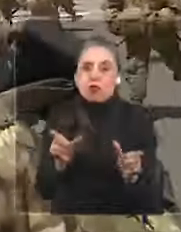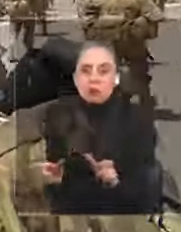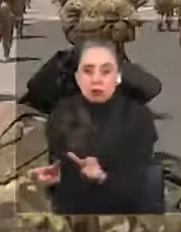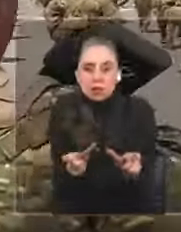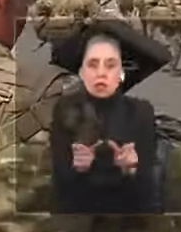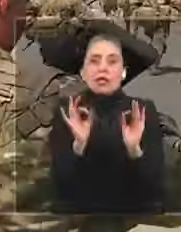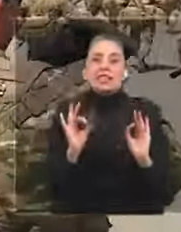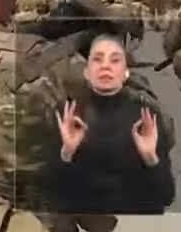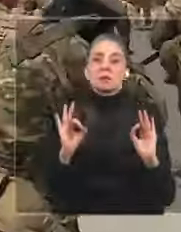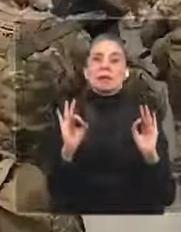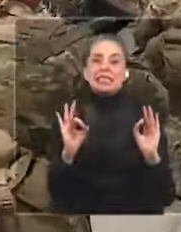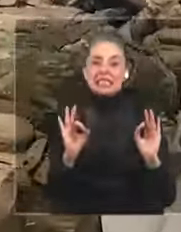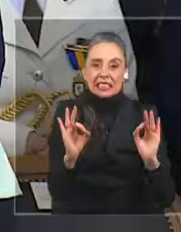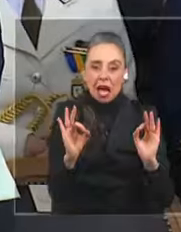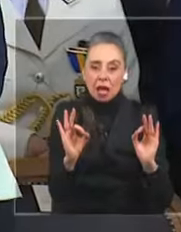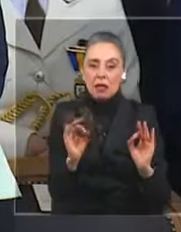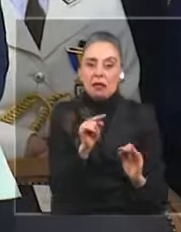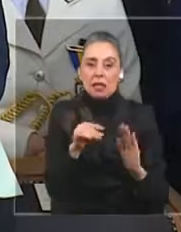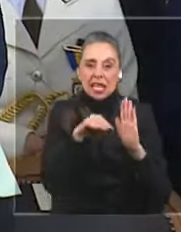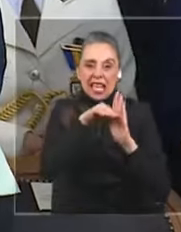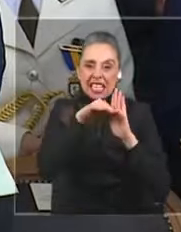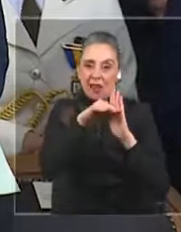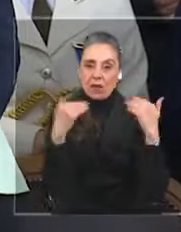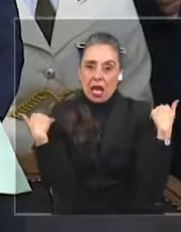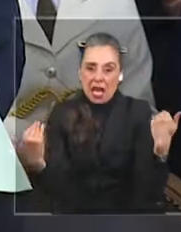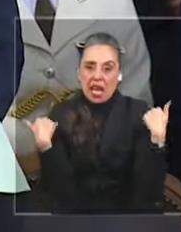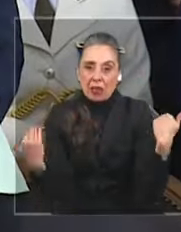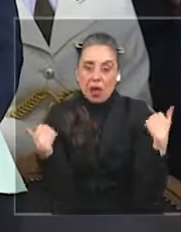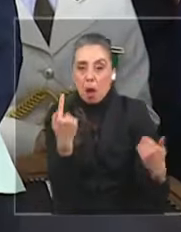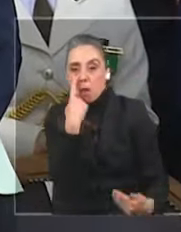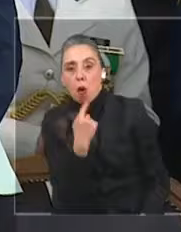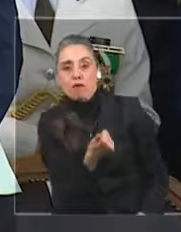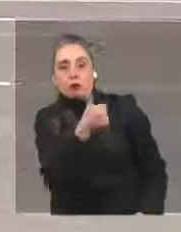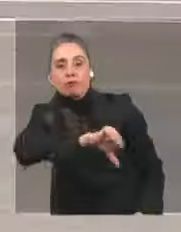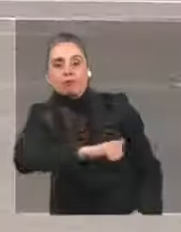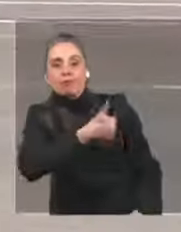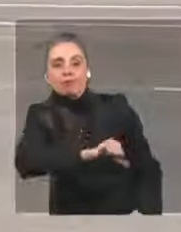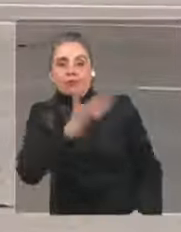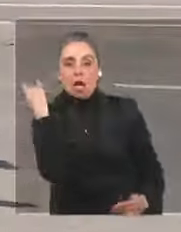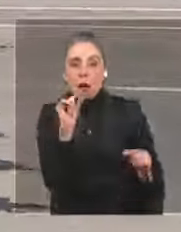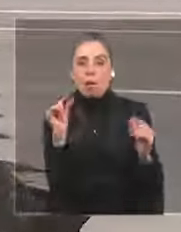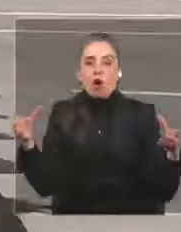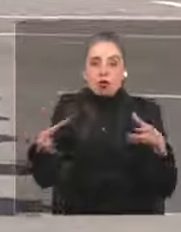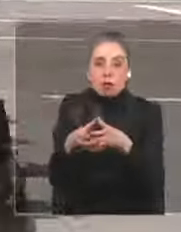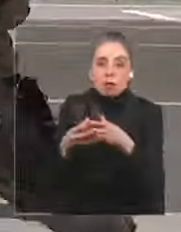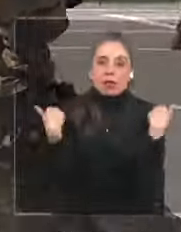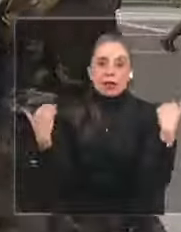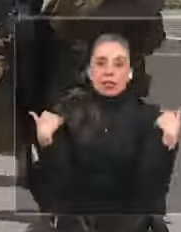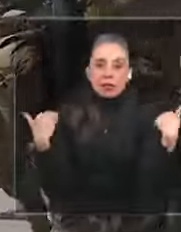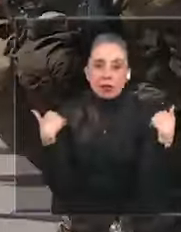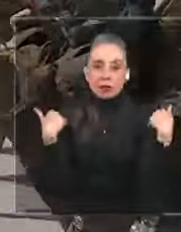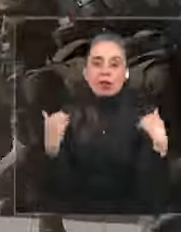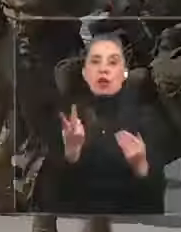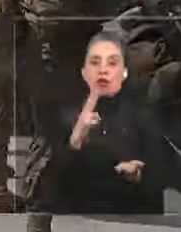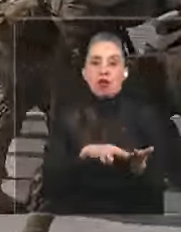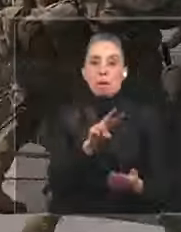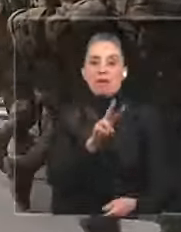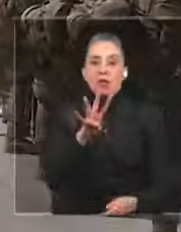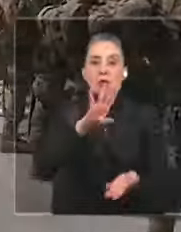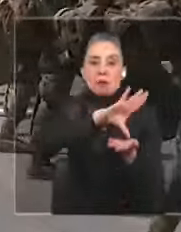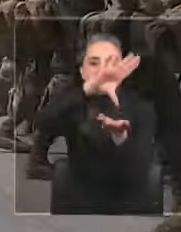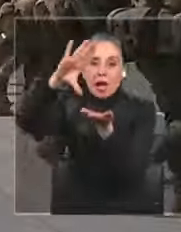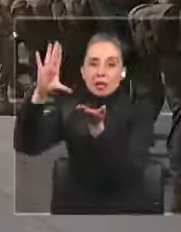Operaciones Especiales. Su nivel de entrenamiento fue puesto a prueba en el reciente ejercicio Southern Phoenix